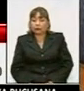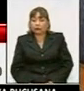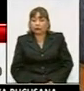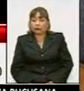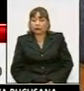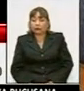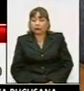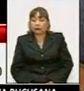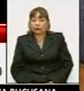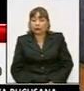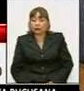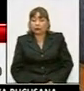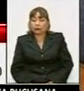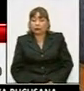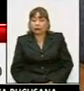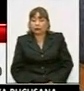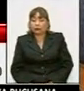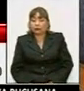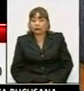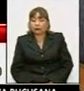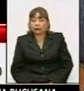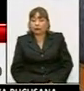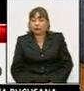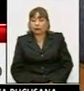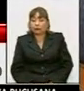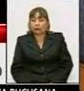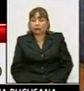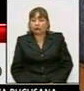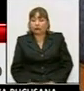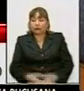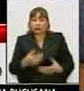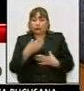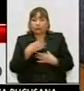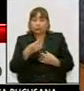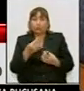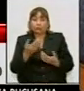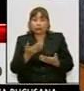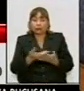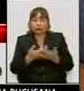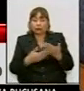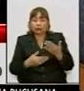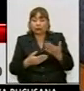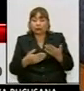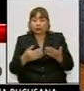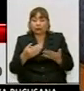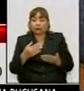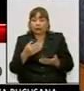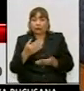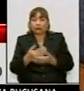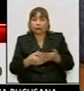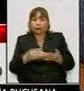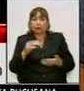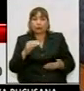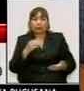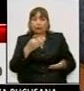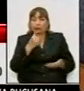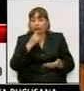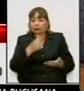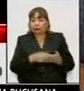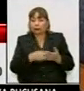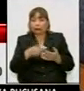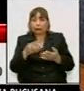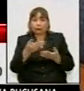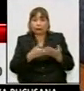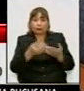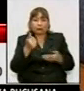señor. ¿No? Sería interesante, señor presidente, contar con esa información y también con datos